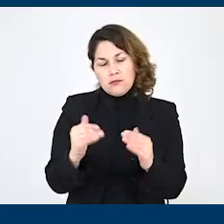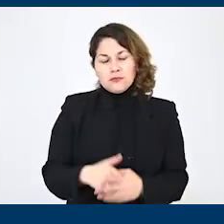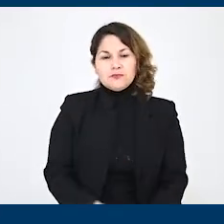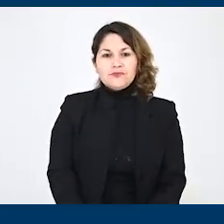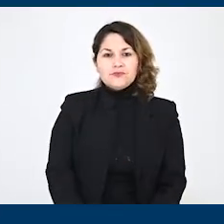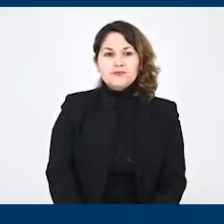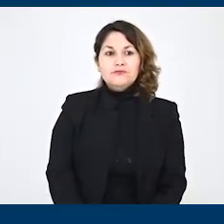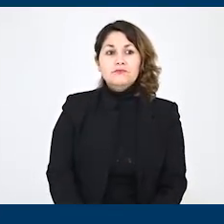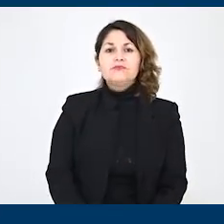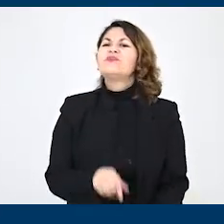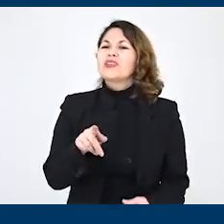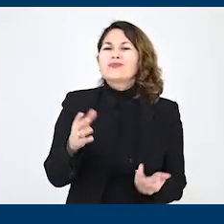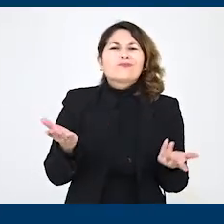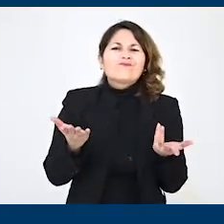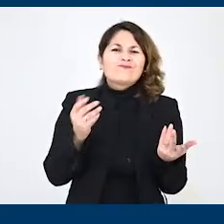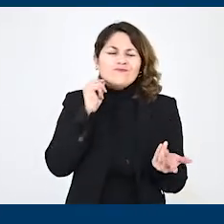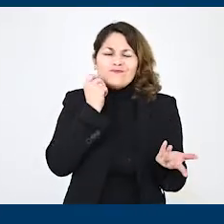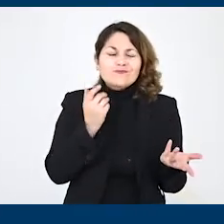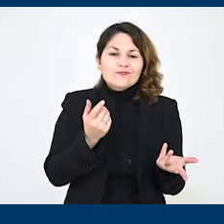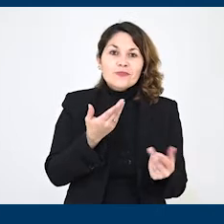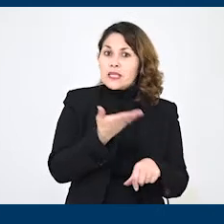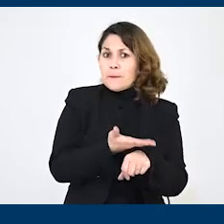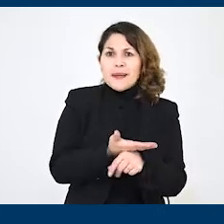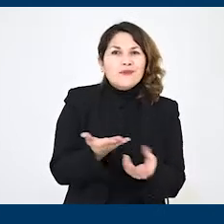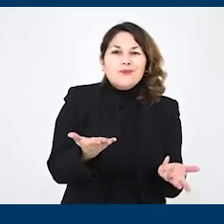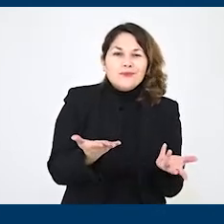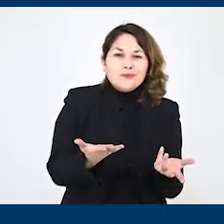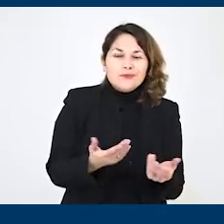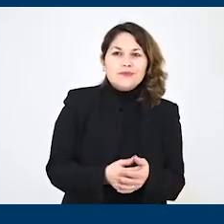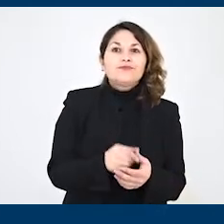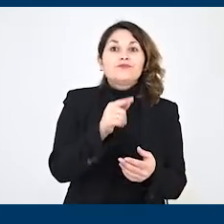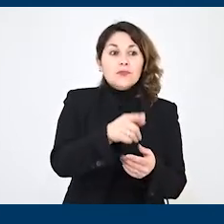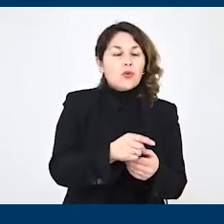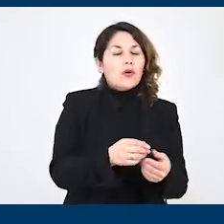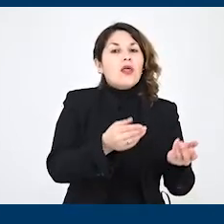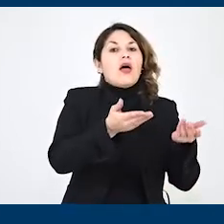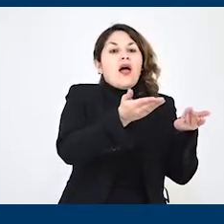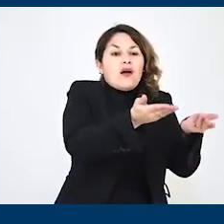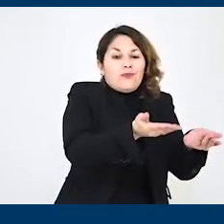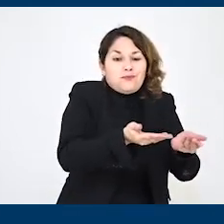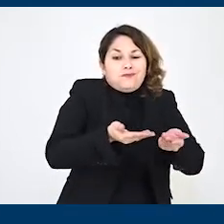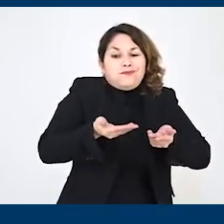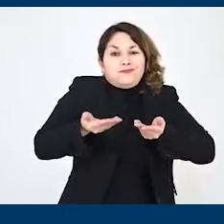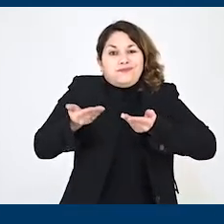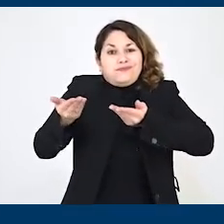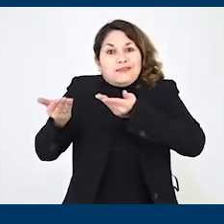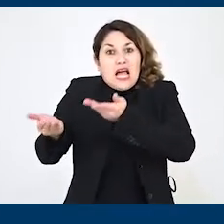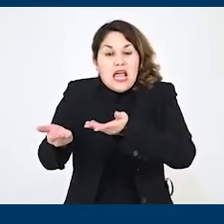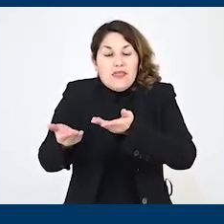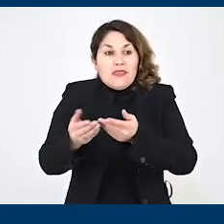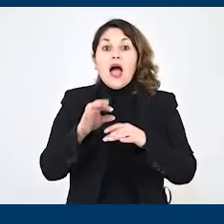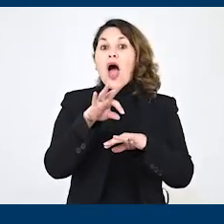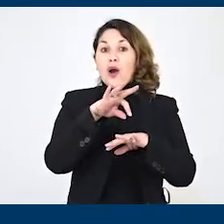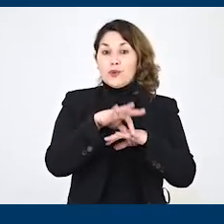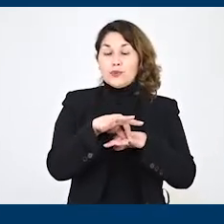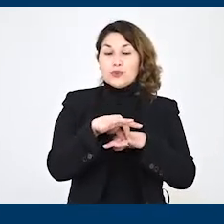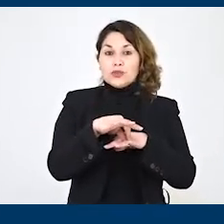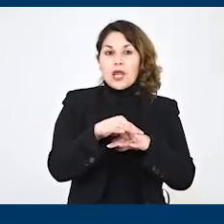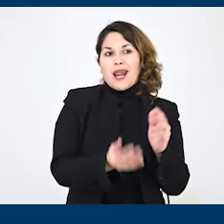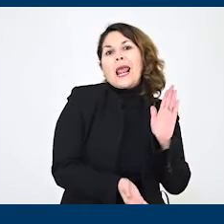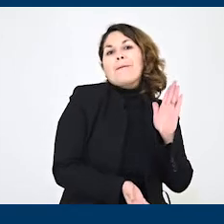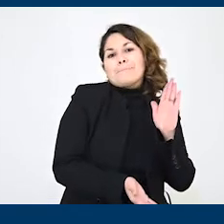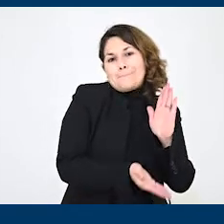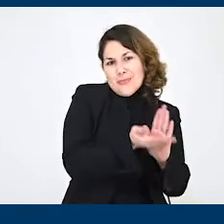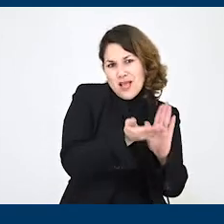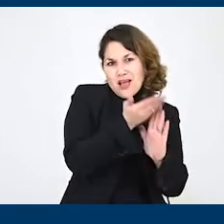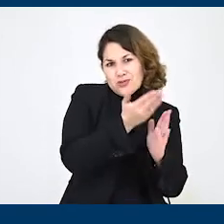¿En qué consiste y cómo se solicita? Es una medida de equidad de género y consiste en el traspaso de fondos del cónyuge compensador